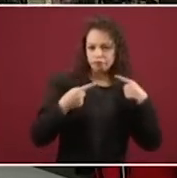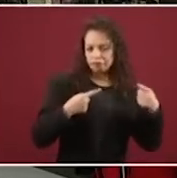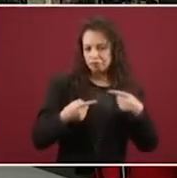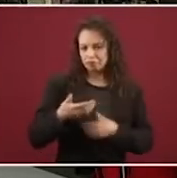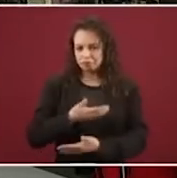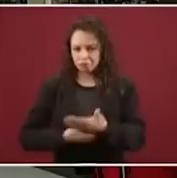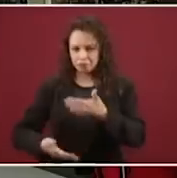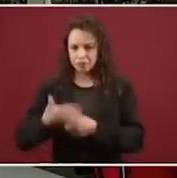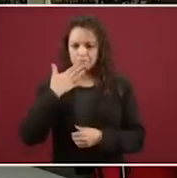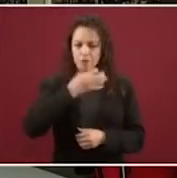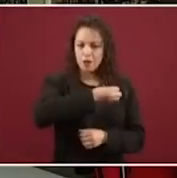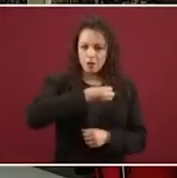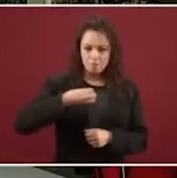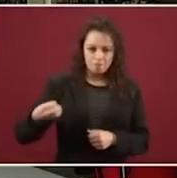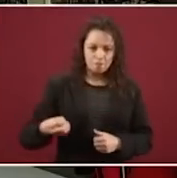organizada,